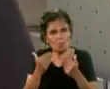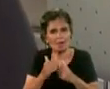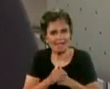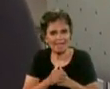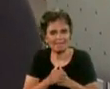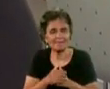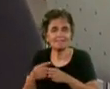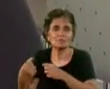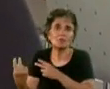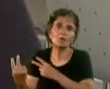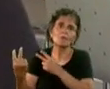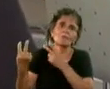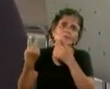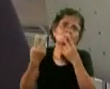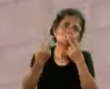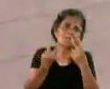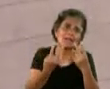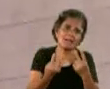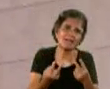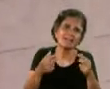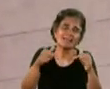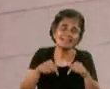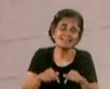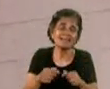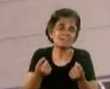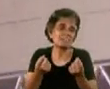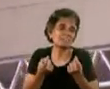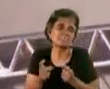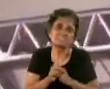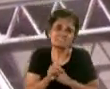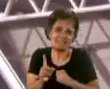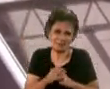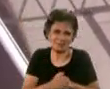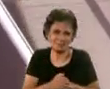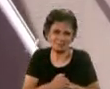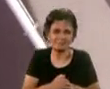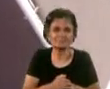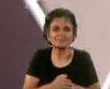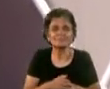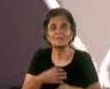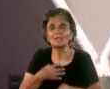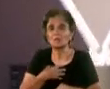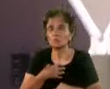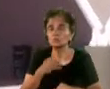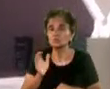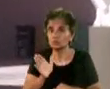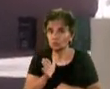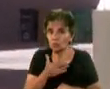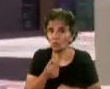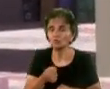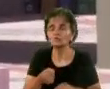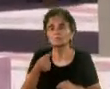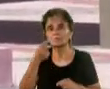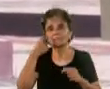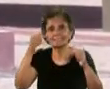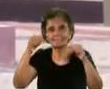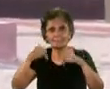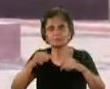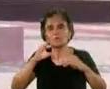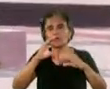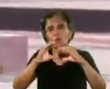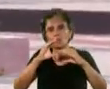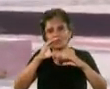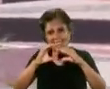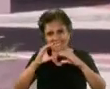tener que hacer un viaje hasta la capital. Empezamos con todas las carreras, tenemos las carreras que tienen que ver con el Instituto de Comunicaciones de Arte,